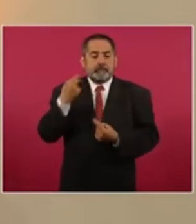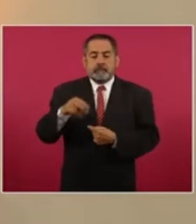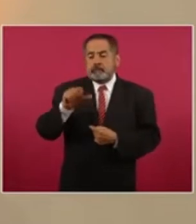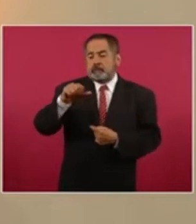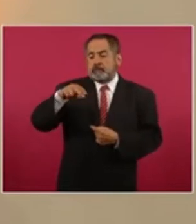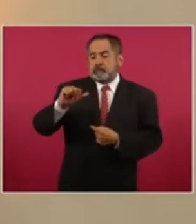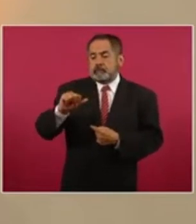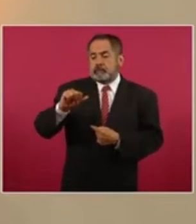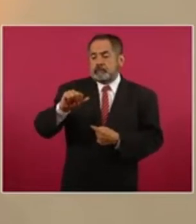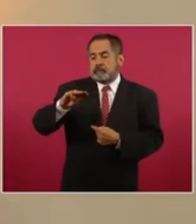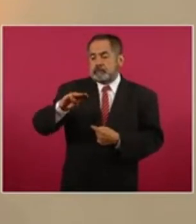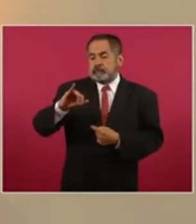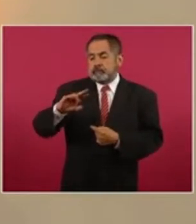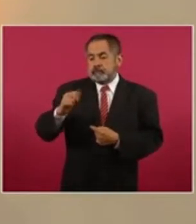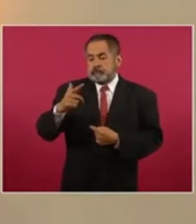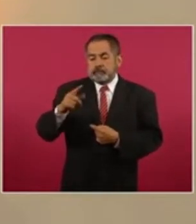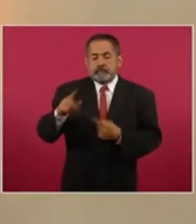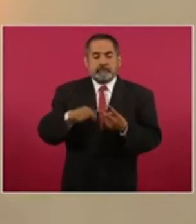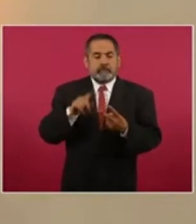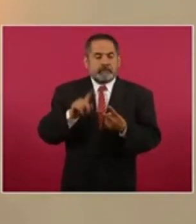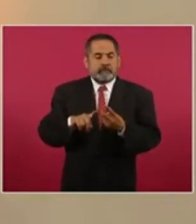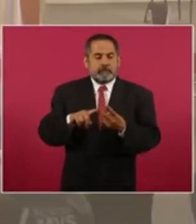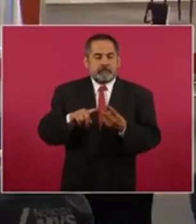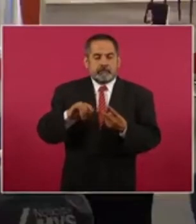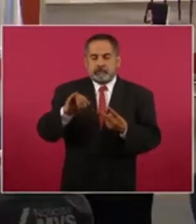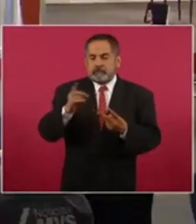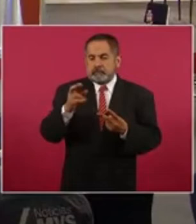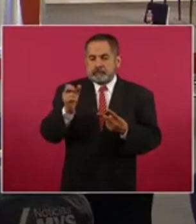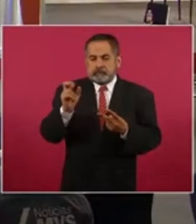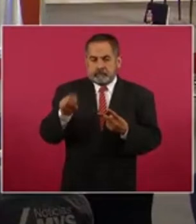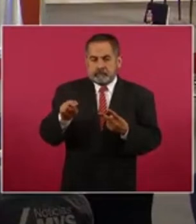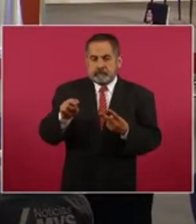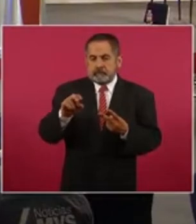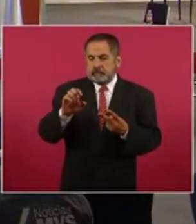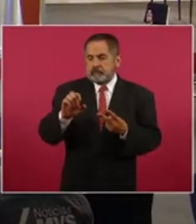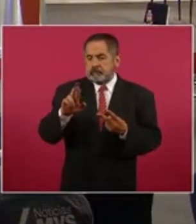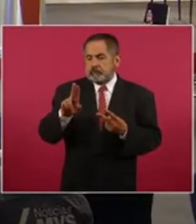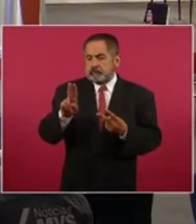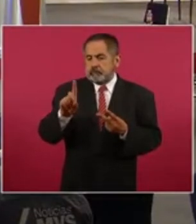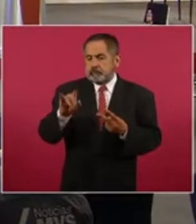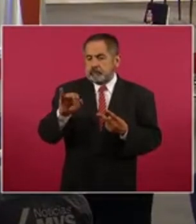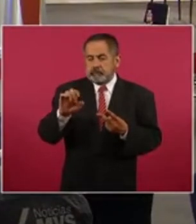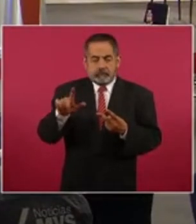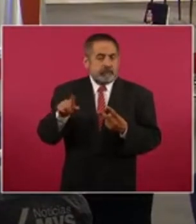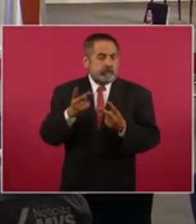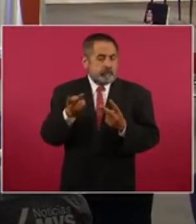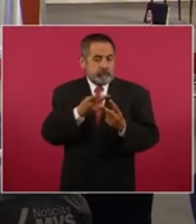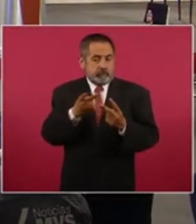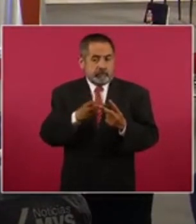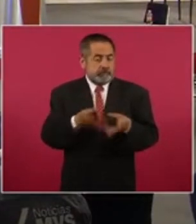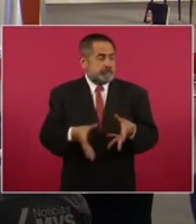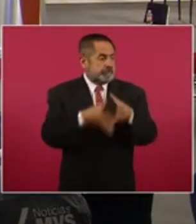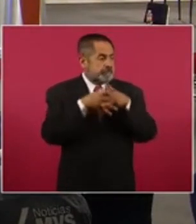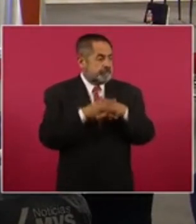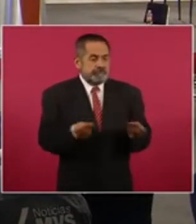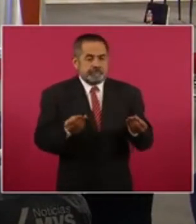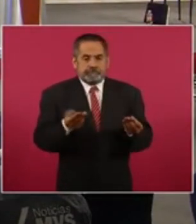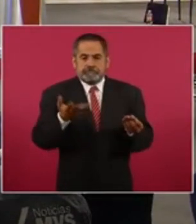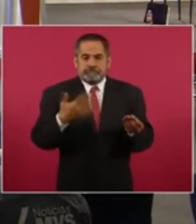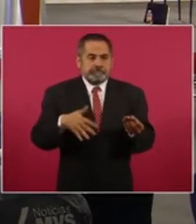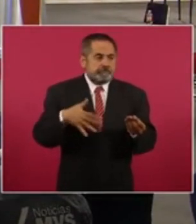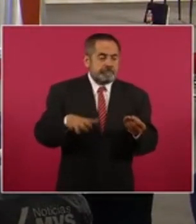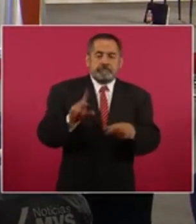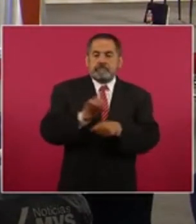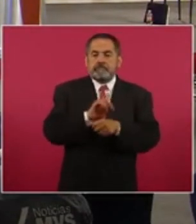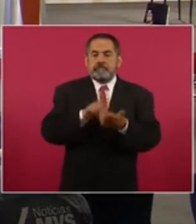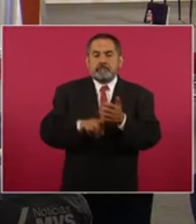y de Idreain Erudiel, que fueron desaparecidos o no localizados del